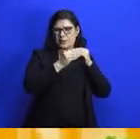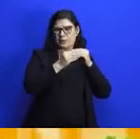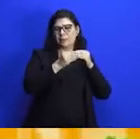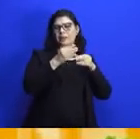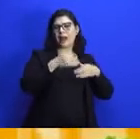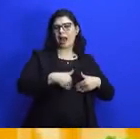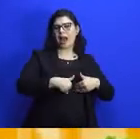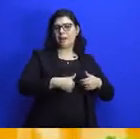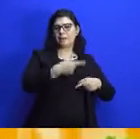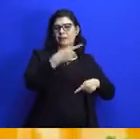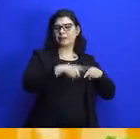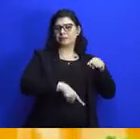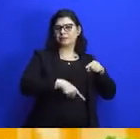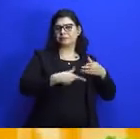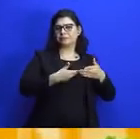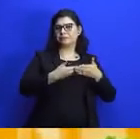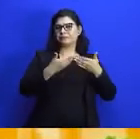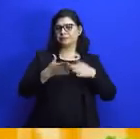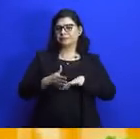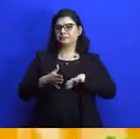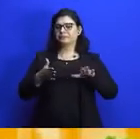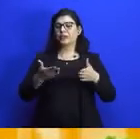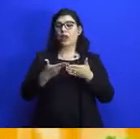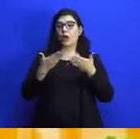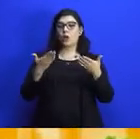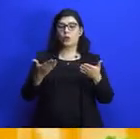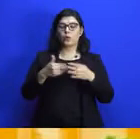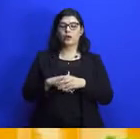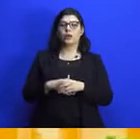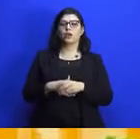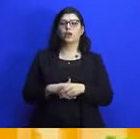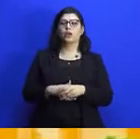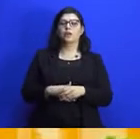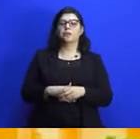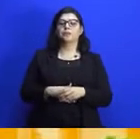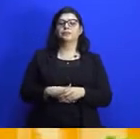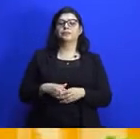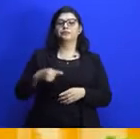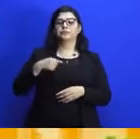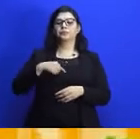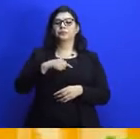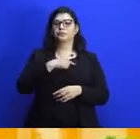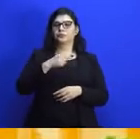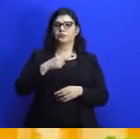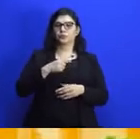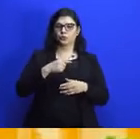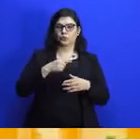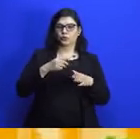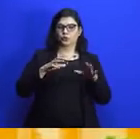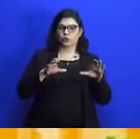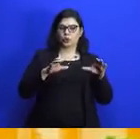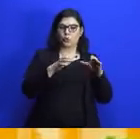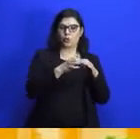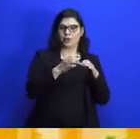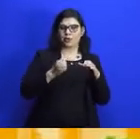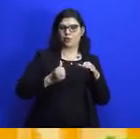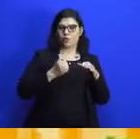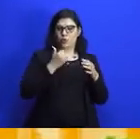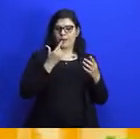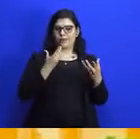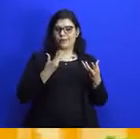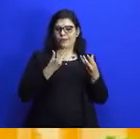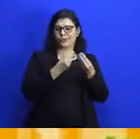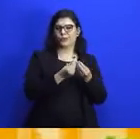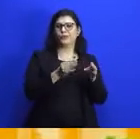región. Ahora hablemos de cómo seguimos aprovechando nuestra escala y cercanía con nuestras comunidades, colocando a su